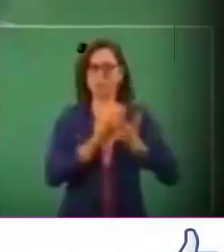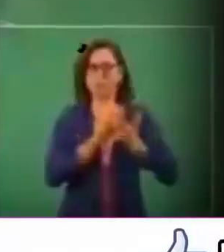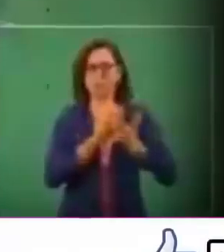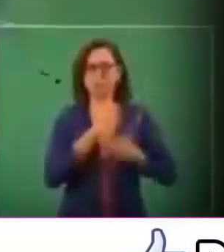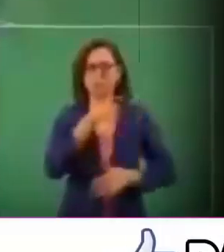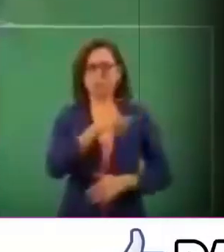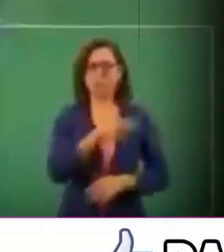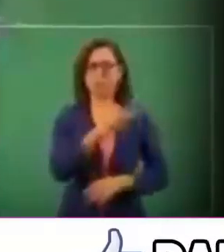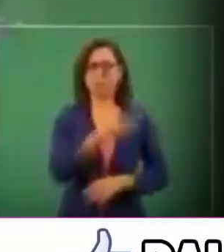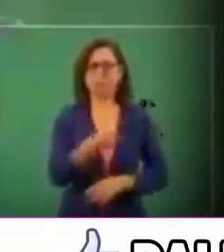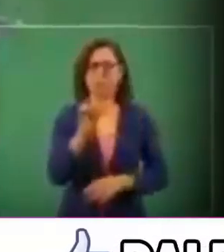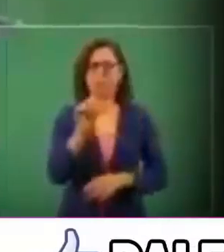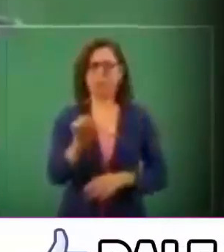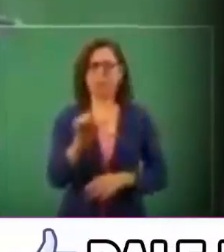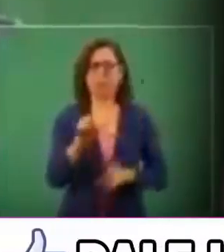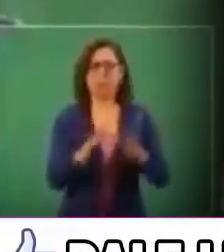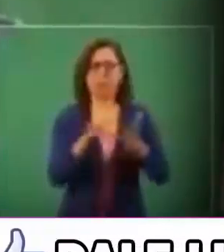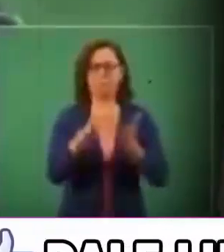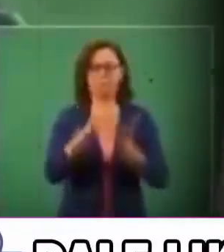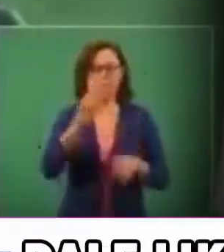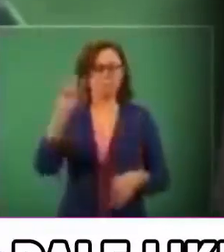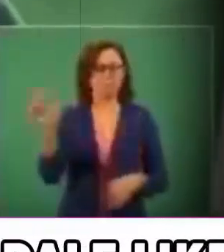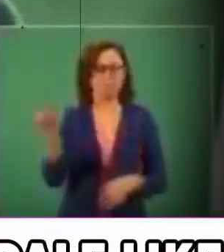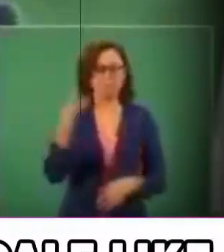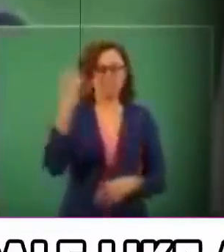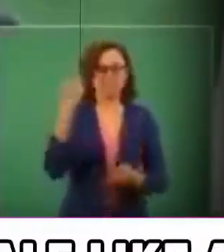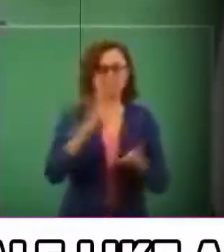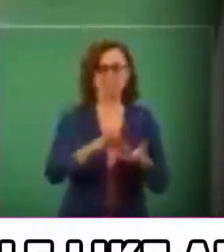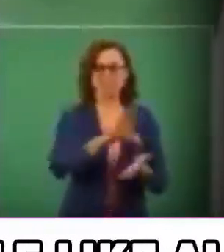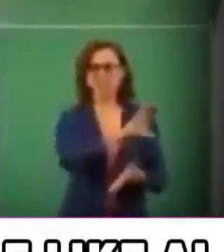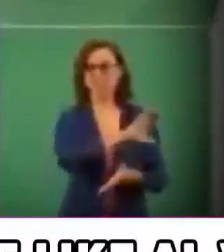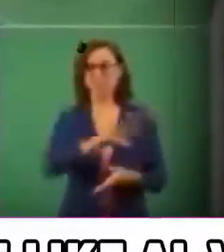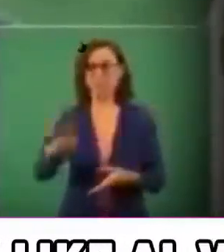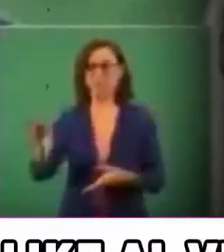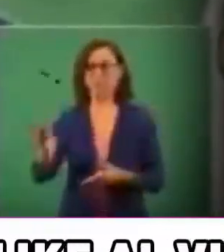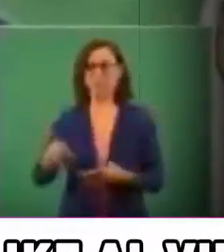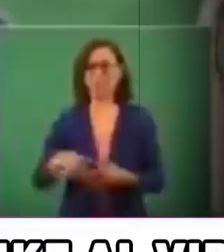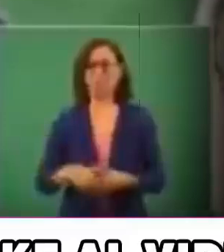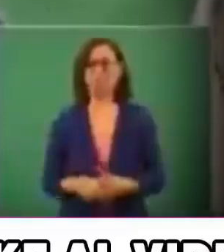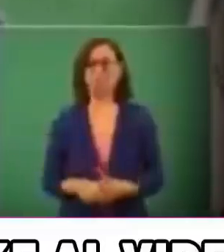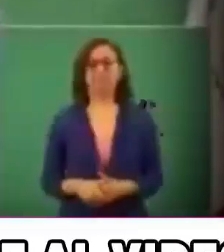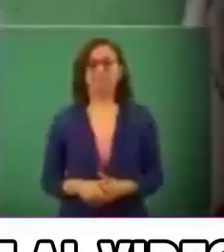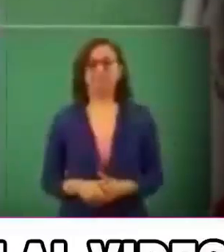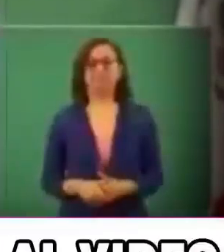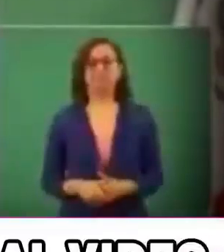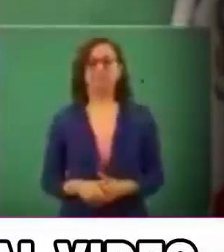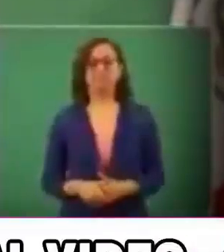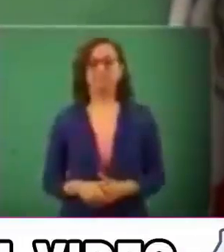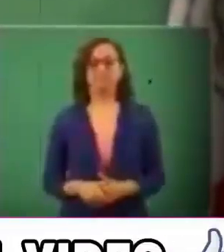millones de dólares. Entonces, este dinero, pues,